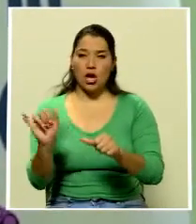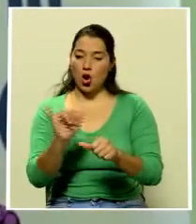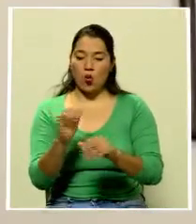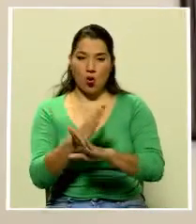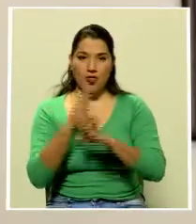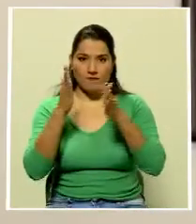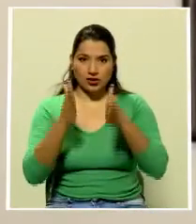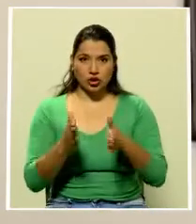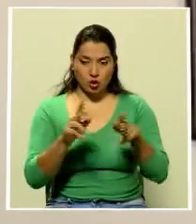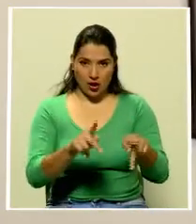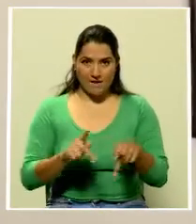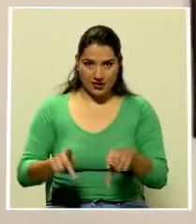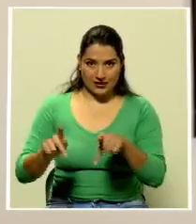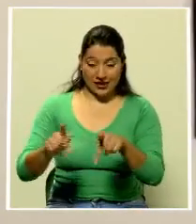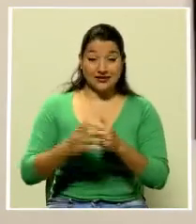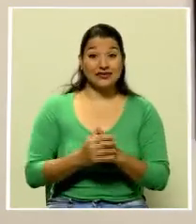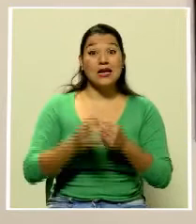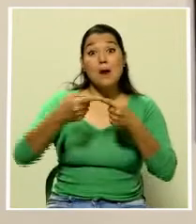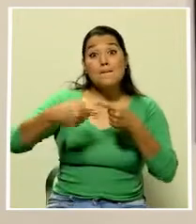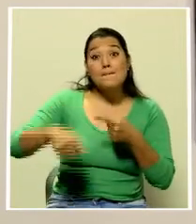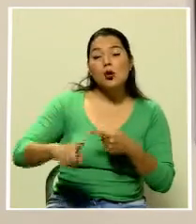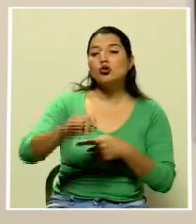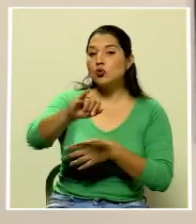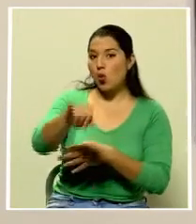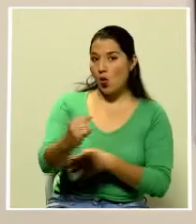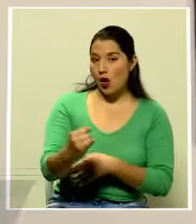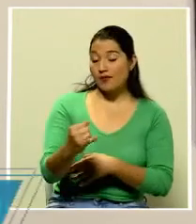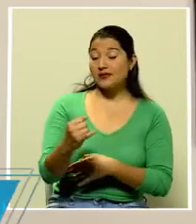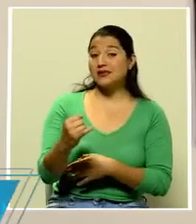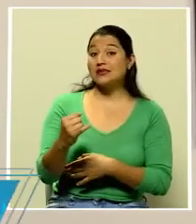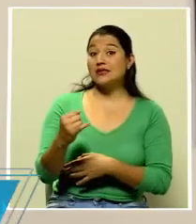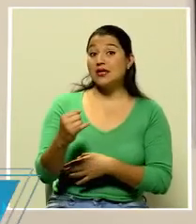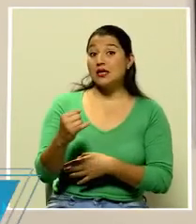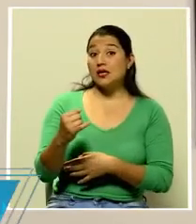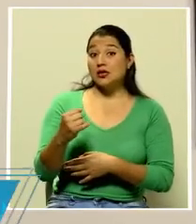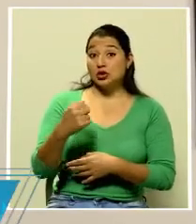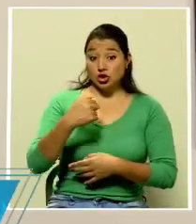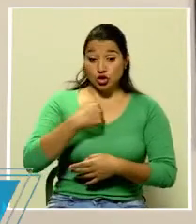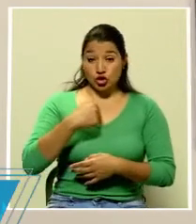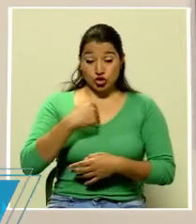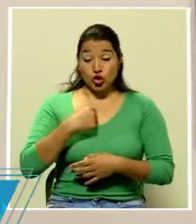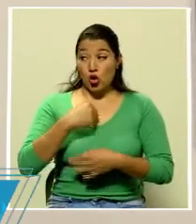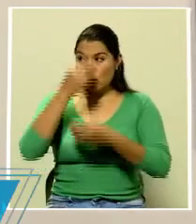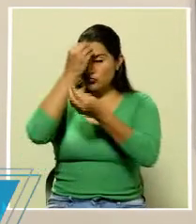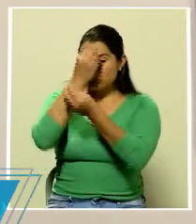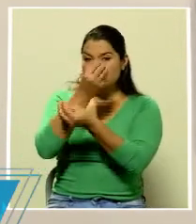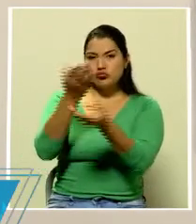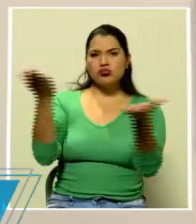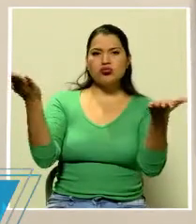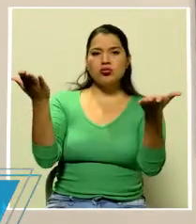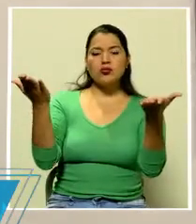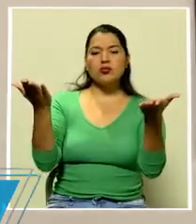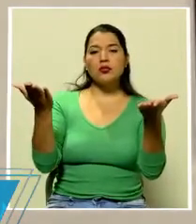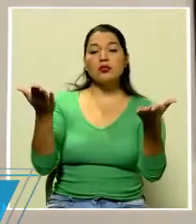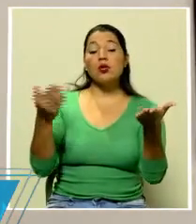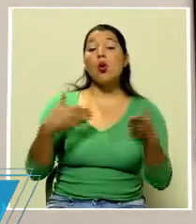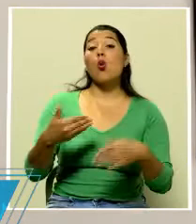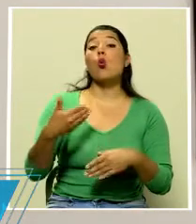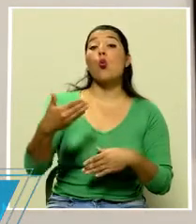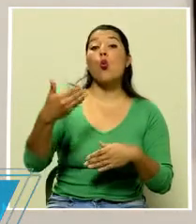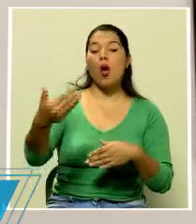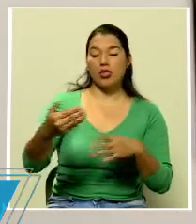Defensoría. El próximo jueves esta presidencia estará anunciando cuándo